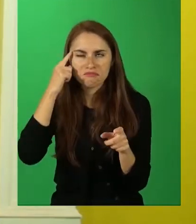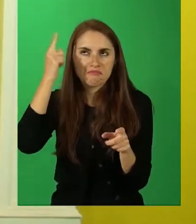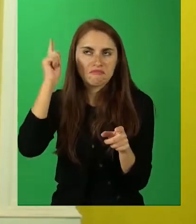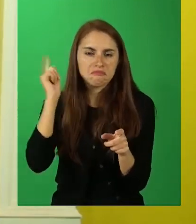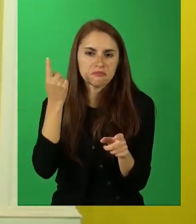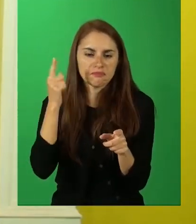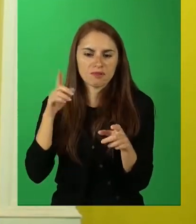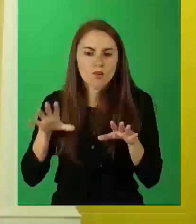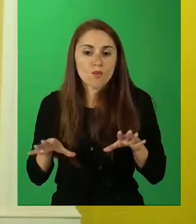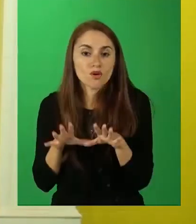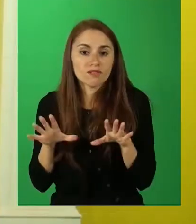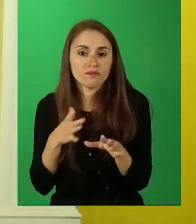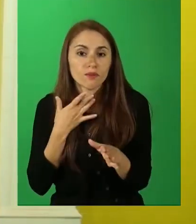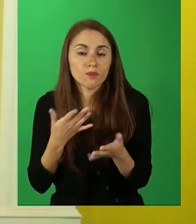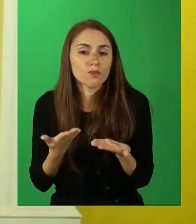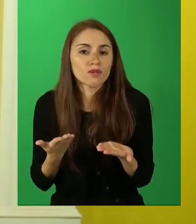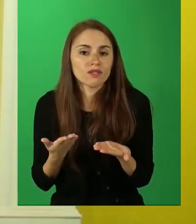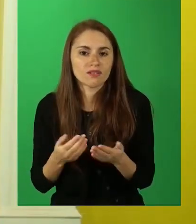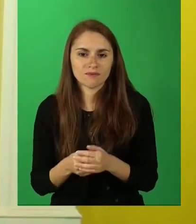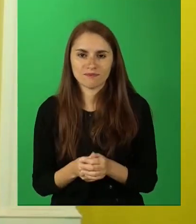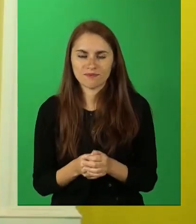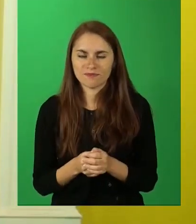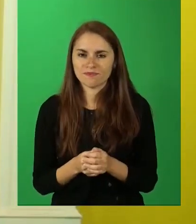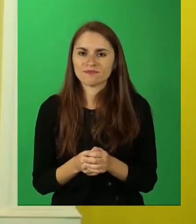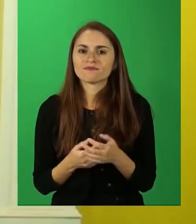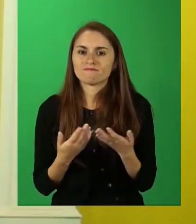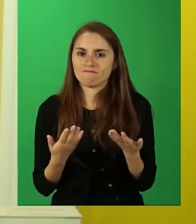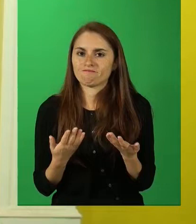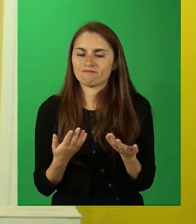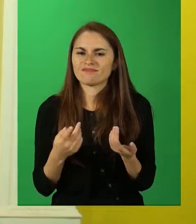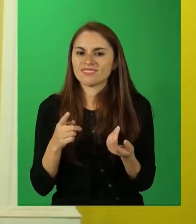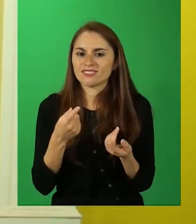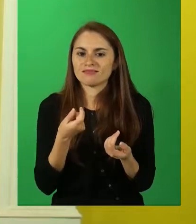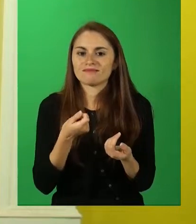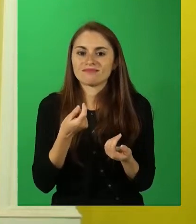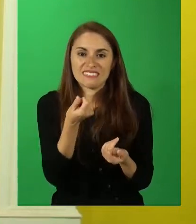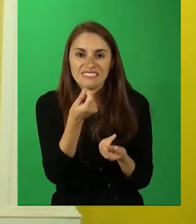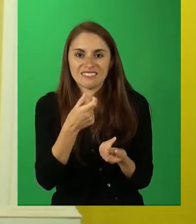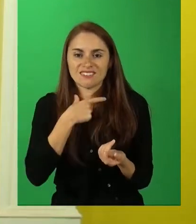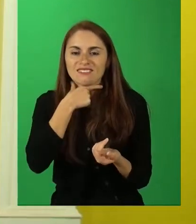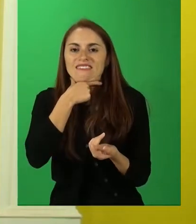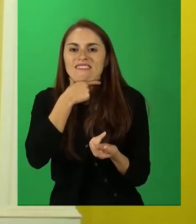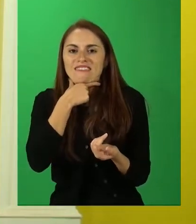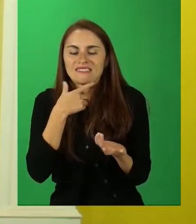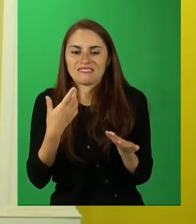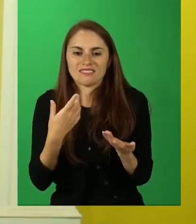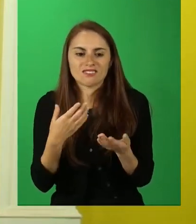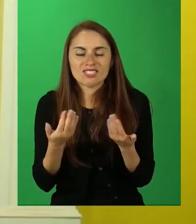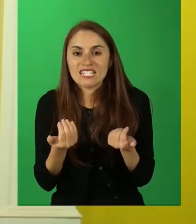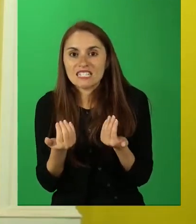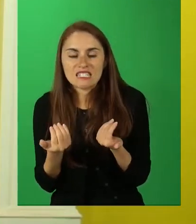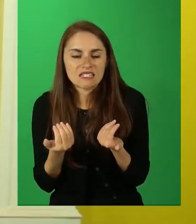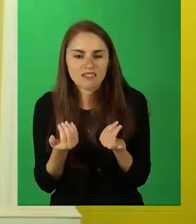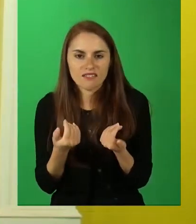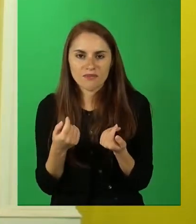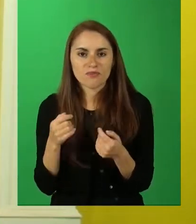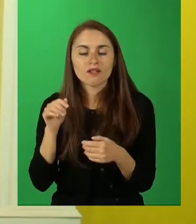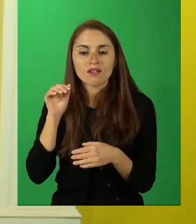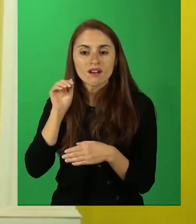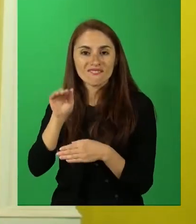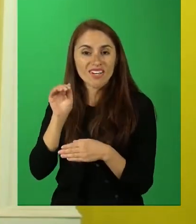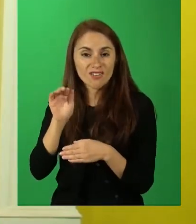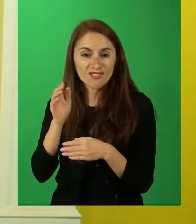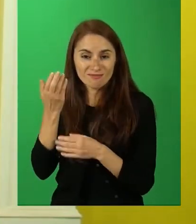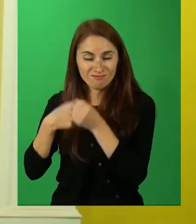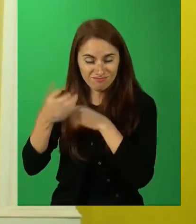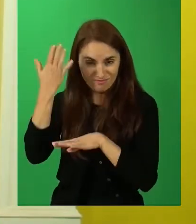Y motivadas por, hay que decirlo, las deudas. Los bancos que habían surgido en la Edad